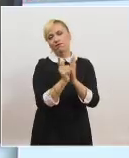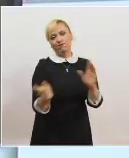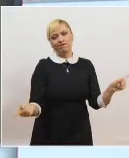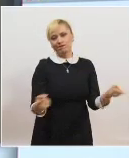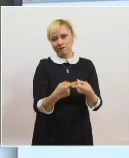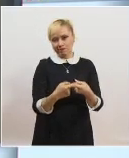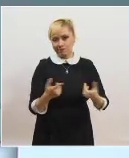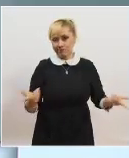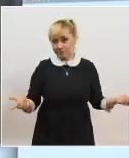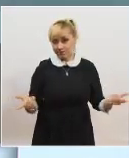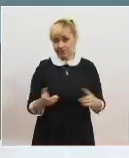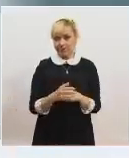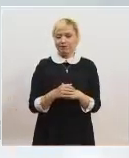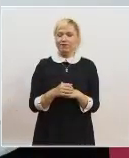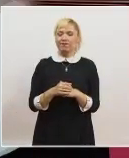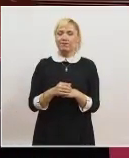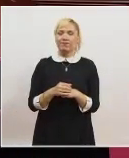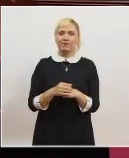inconstitucionalidad.